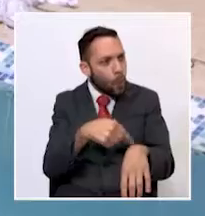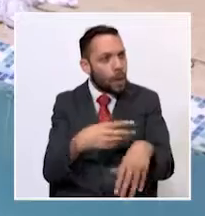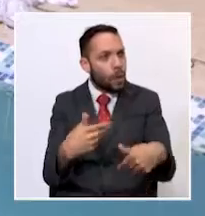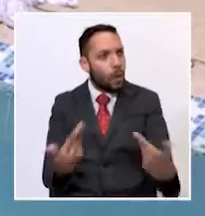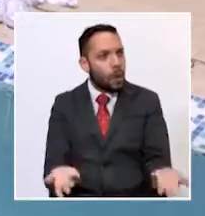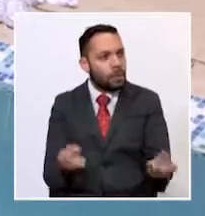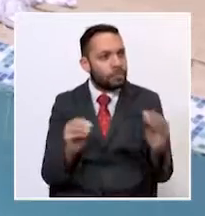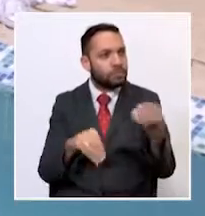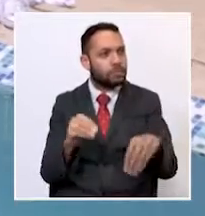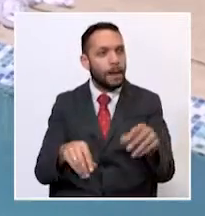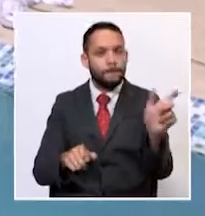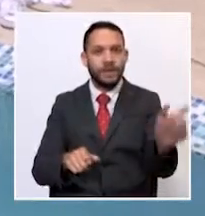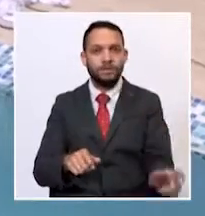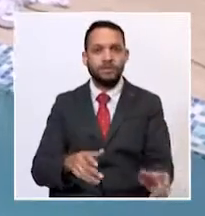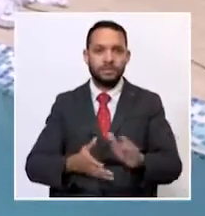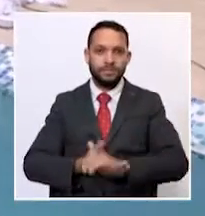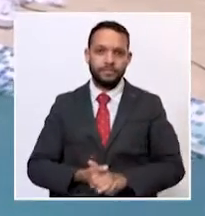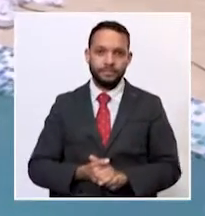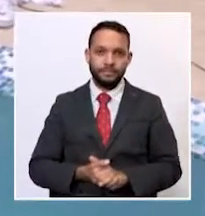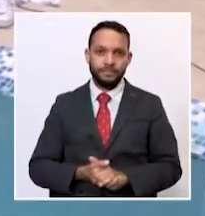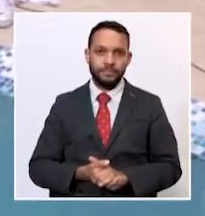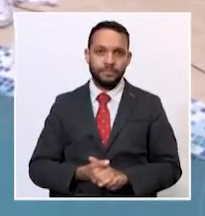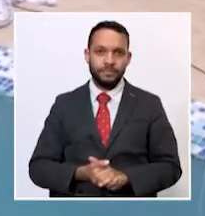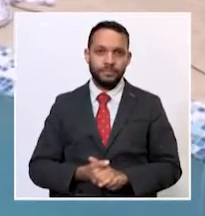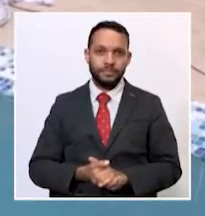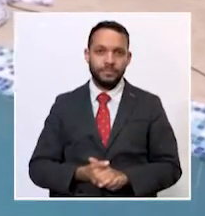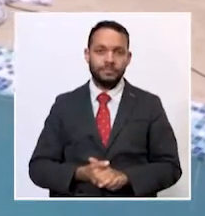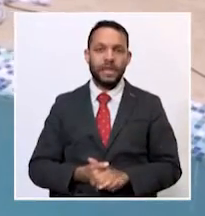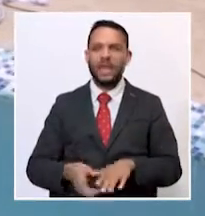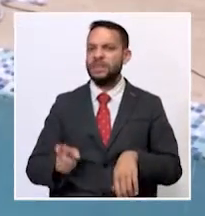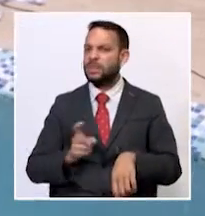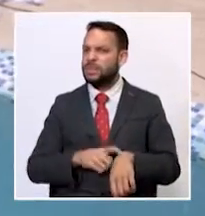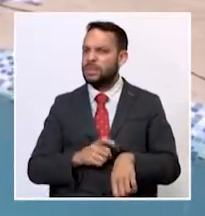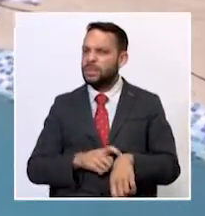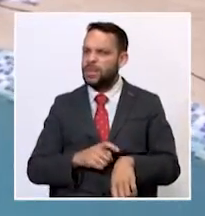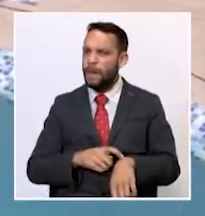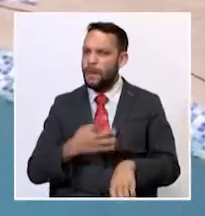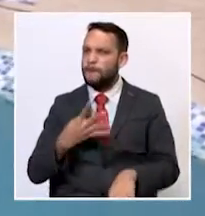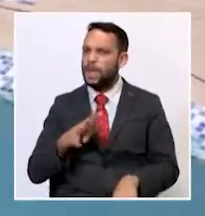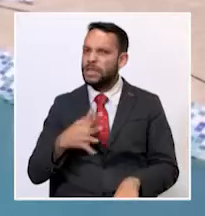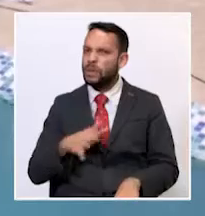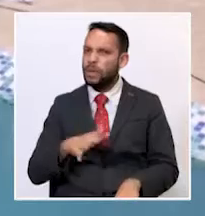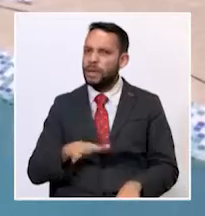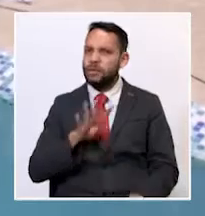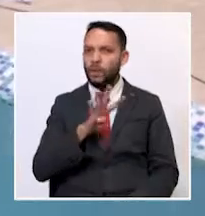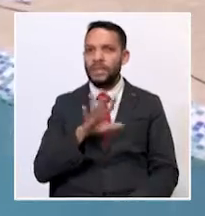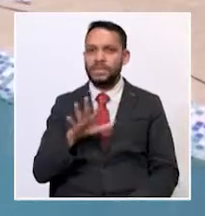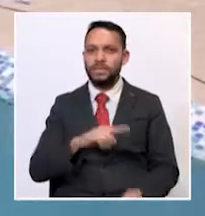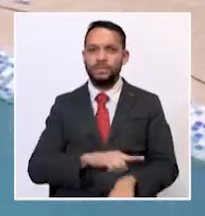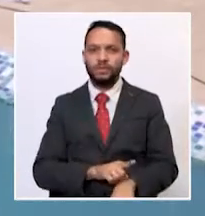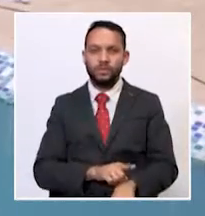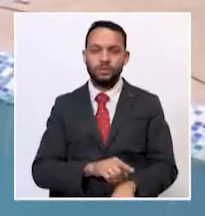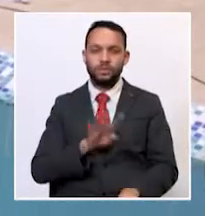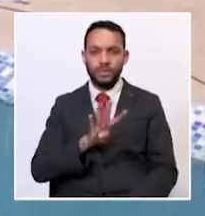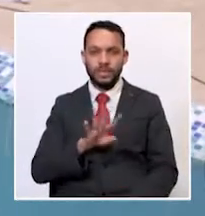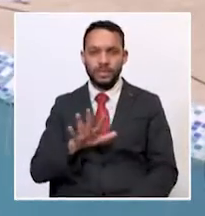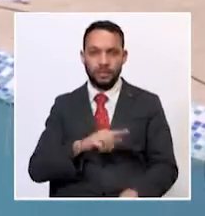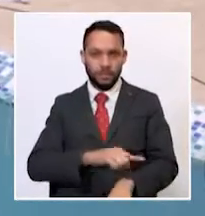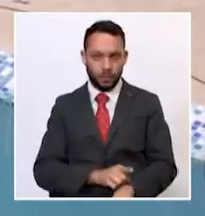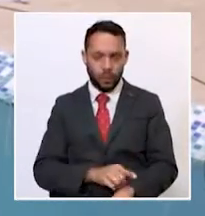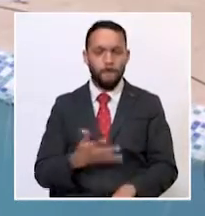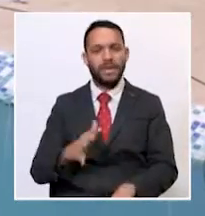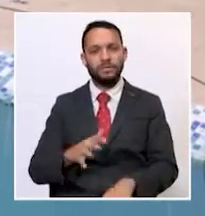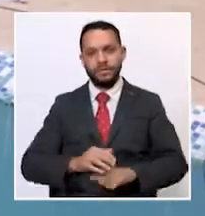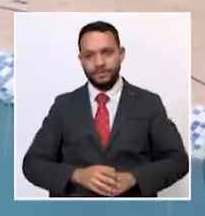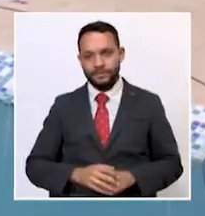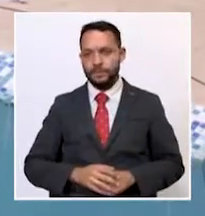casos en los pacientes? La sesión tiene una duración de más o menos unos 45 minutos, en los que se